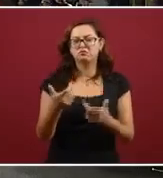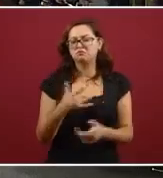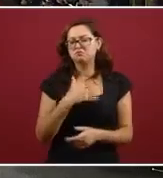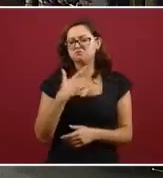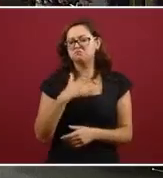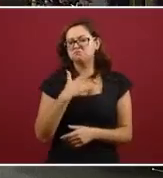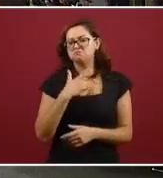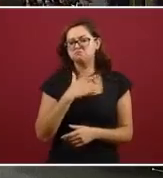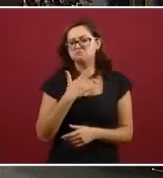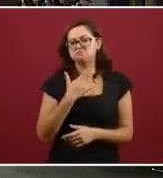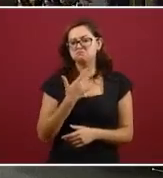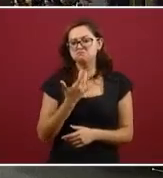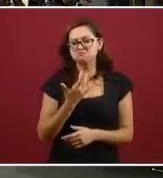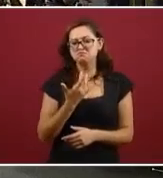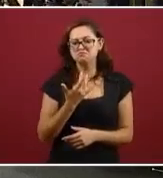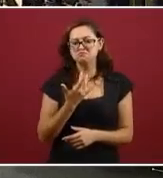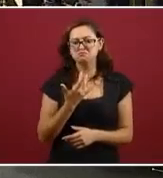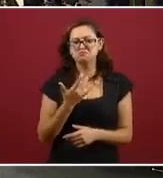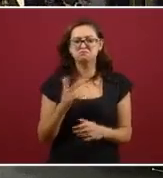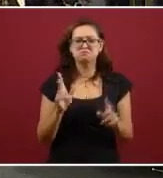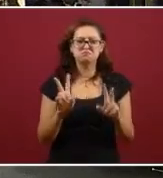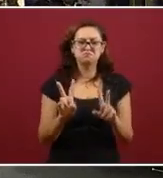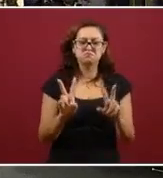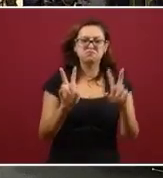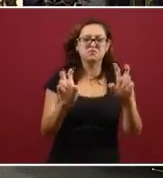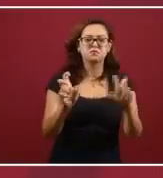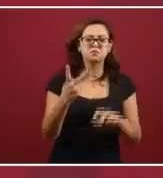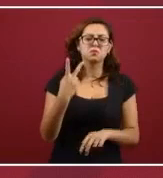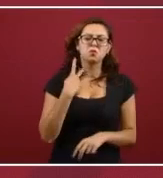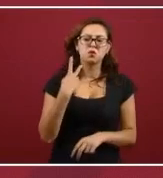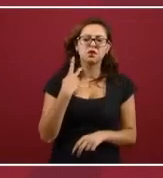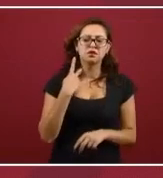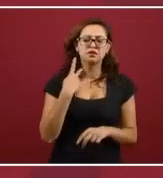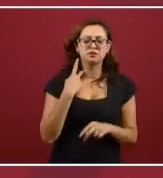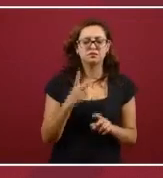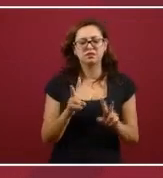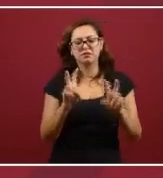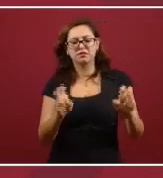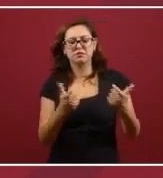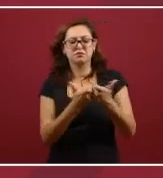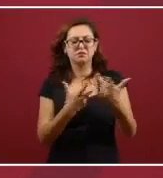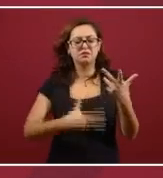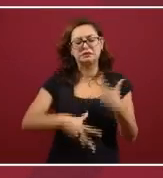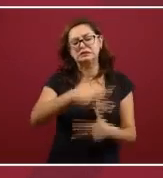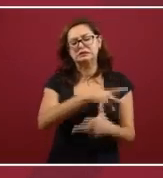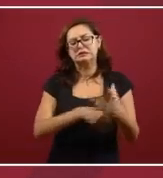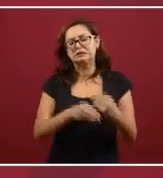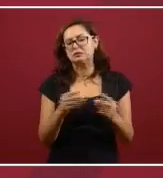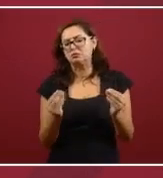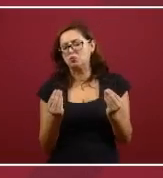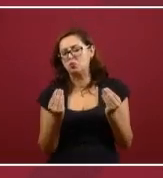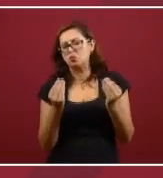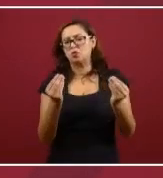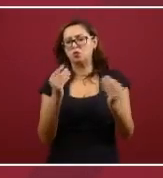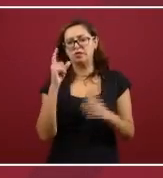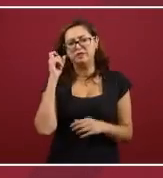considerar que los temas políticos o económicos son complejos y que